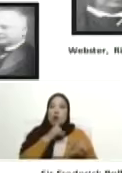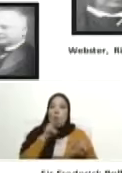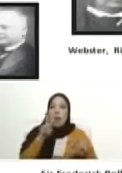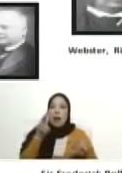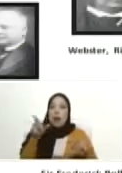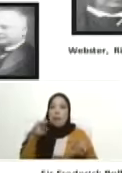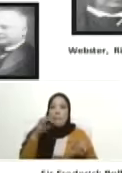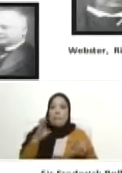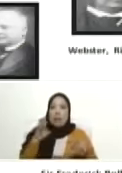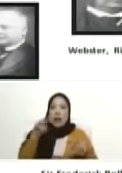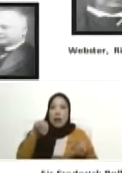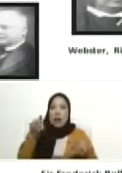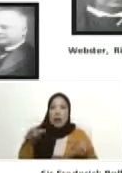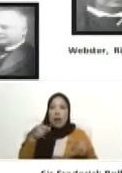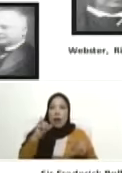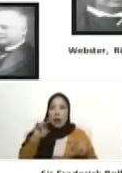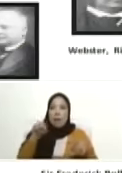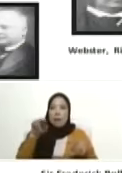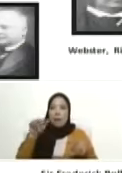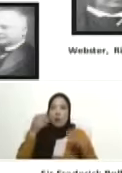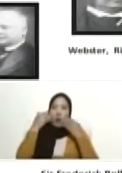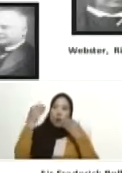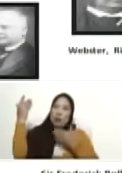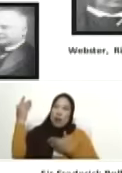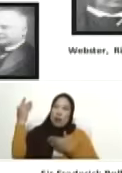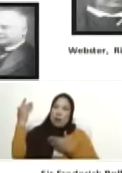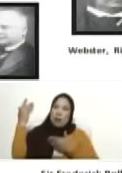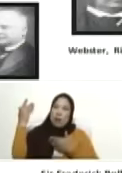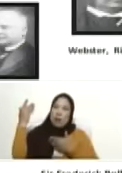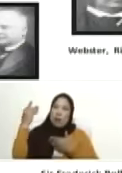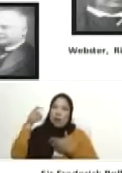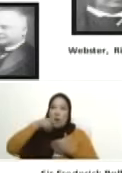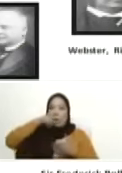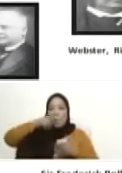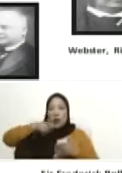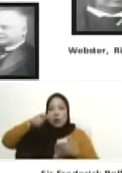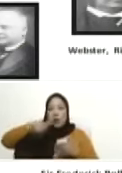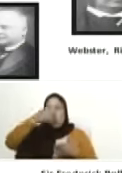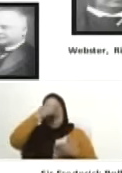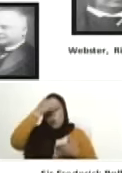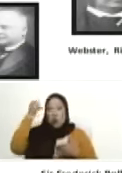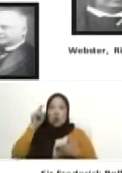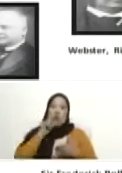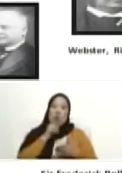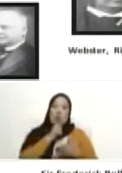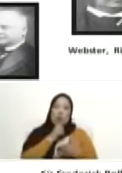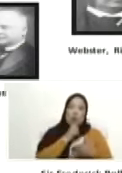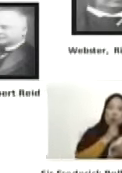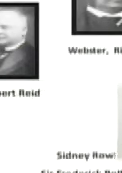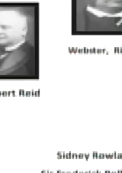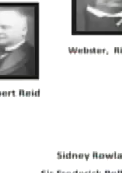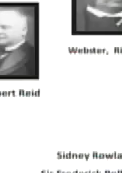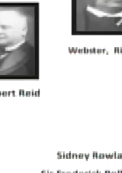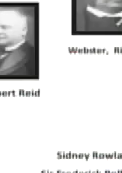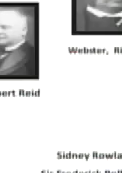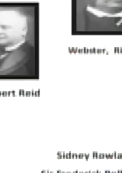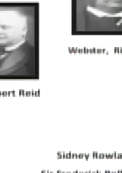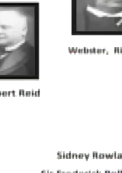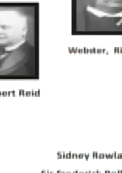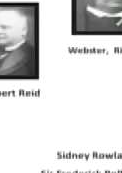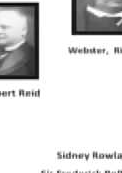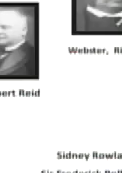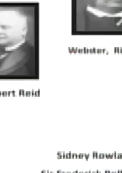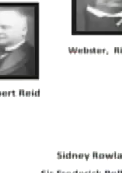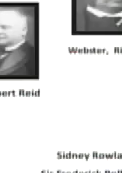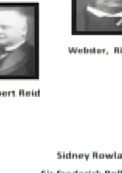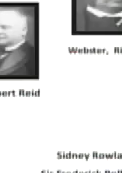y Severo Malet Prevost. No olviden este nombre, Severo